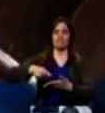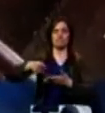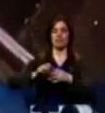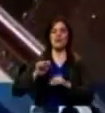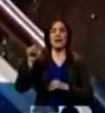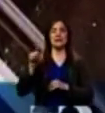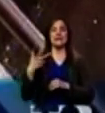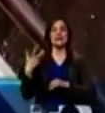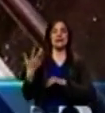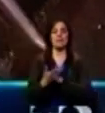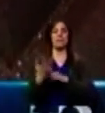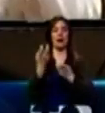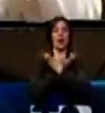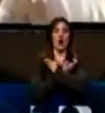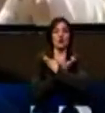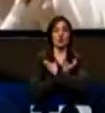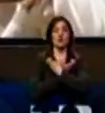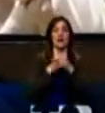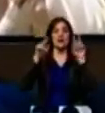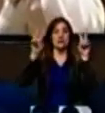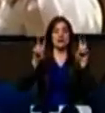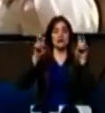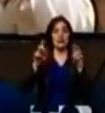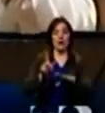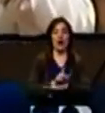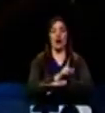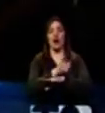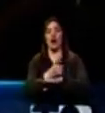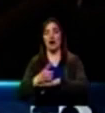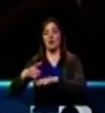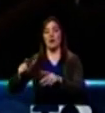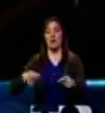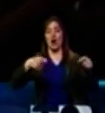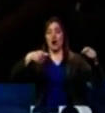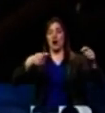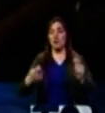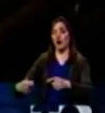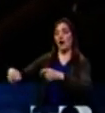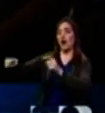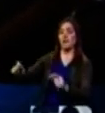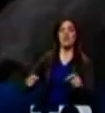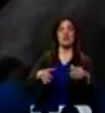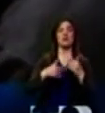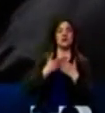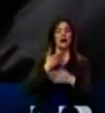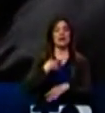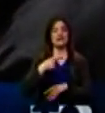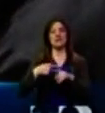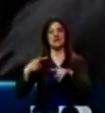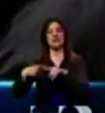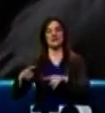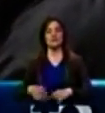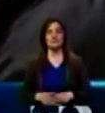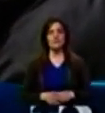Johann Strauss. Entre ellas se destacan el vals de Danubio Azul, el vals del Emperador y la canción de la risa El